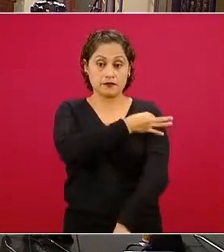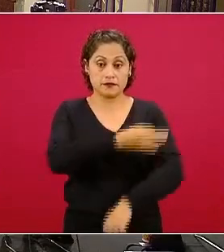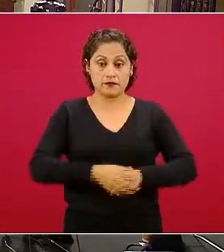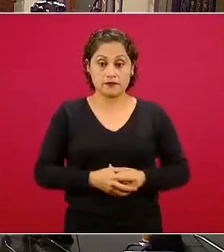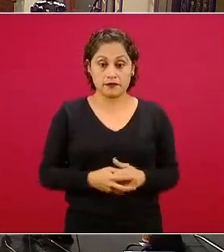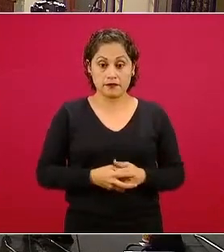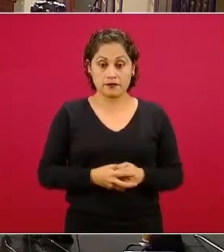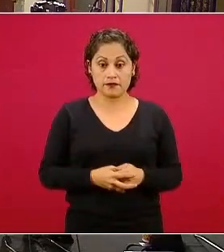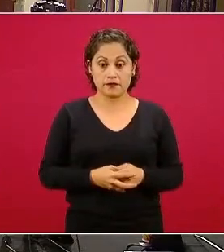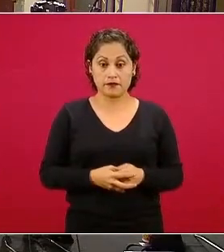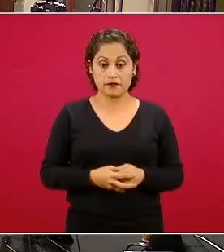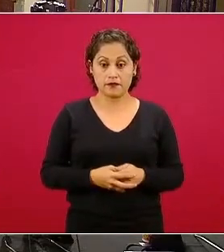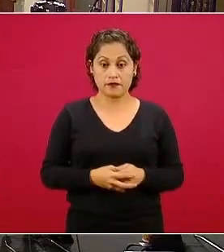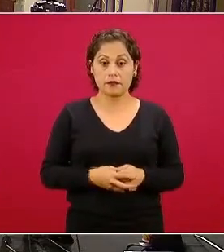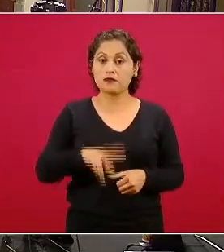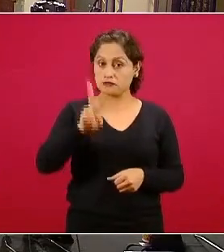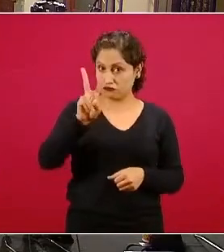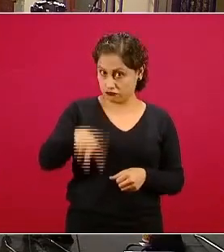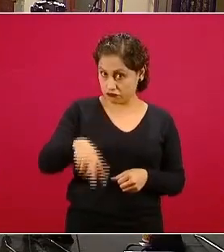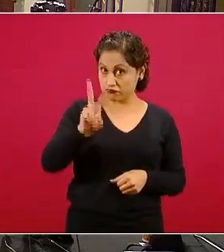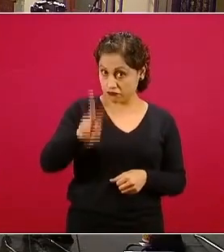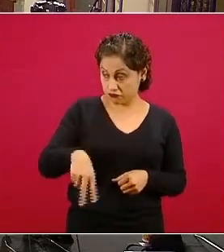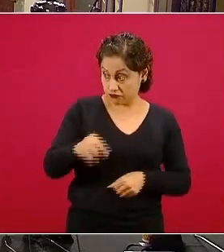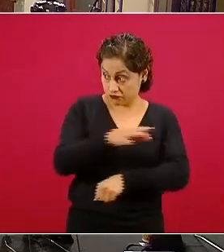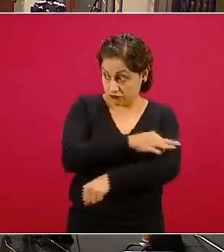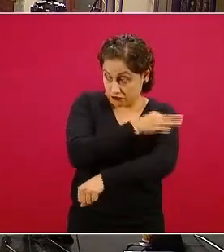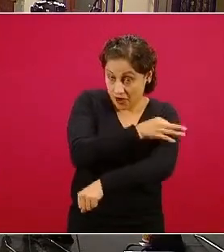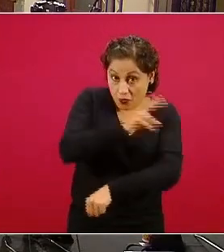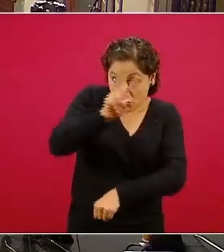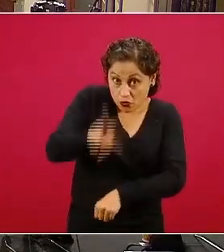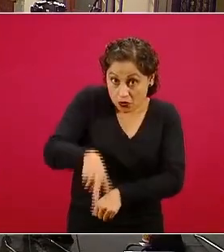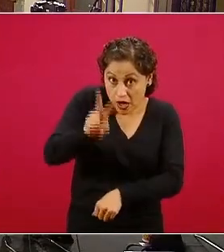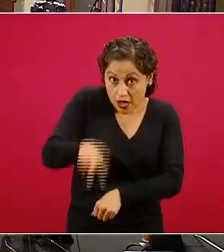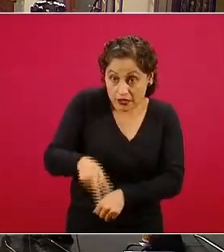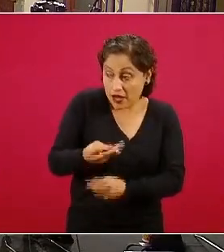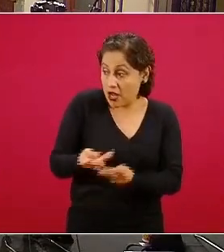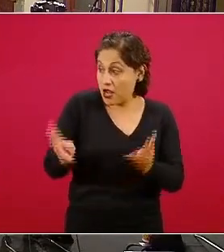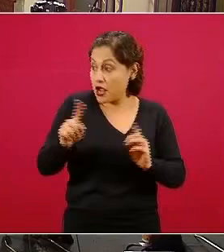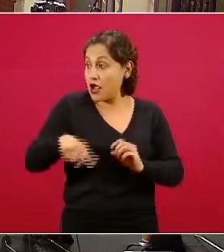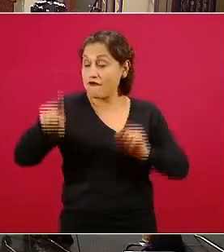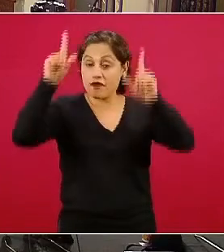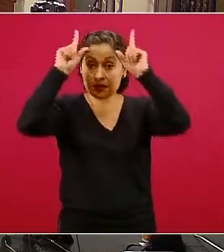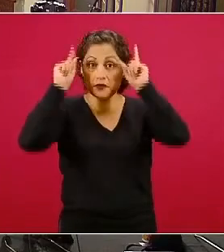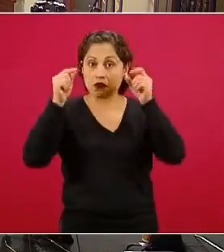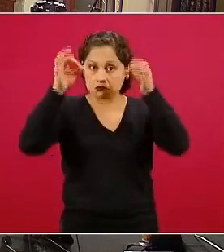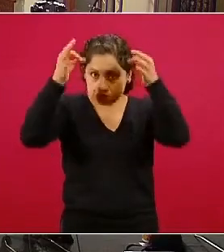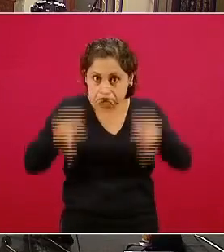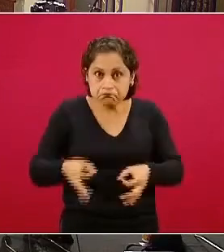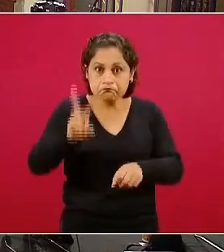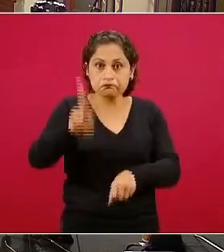¿Perdón? Es real. Es real, si la vacuna es real. También los vacunadores. Son reales.